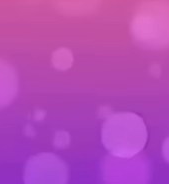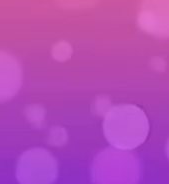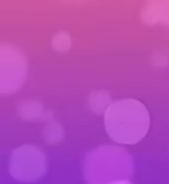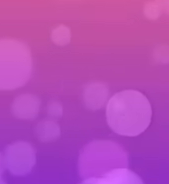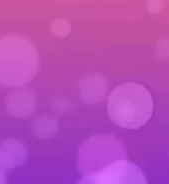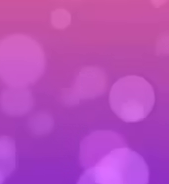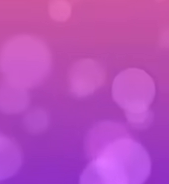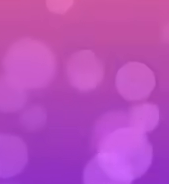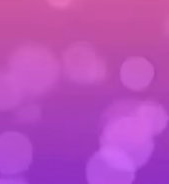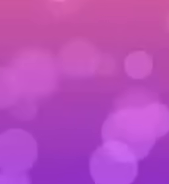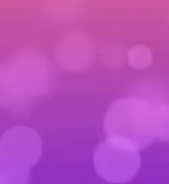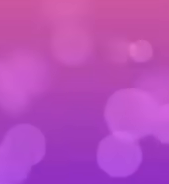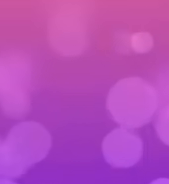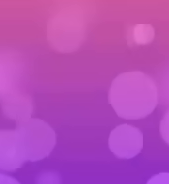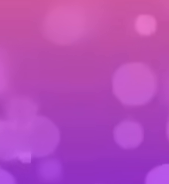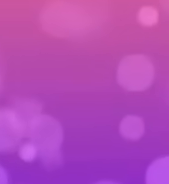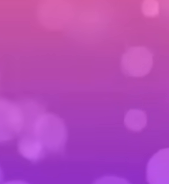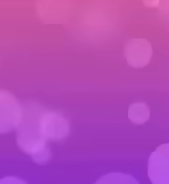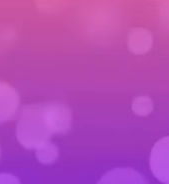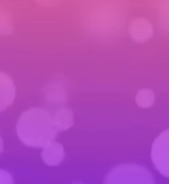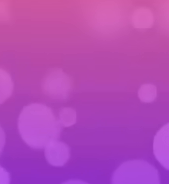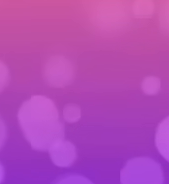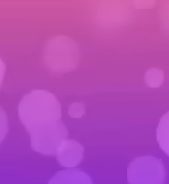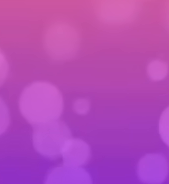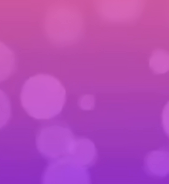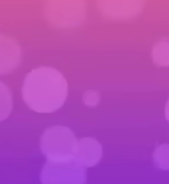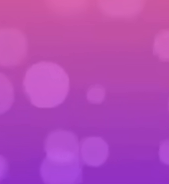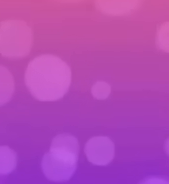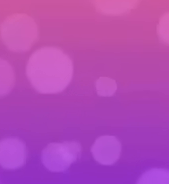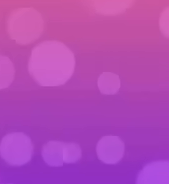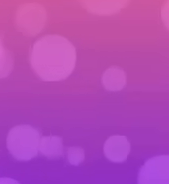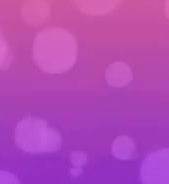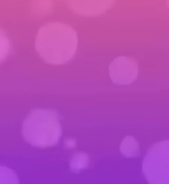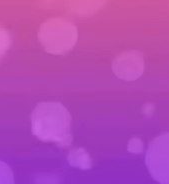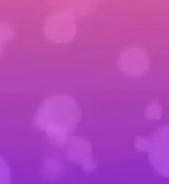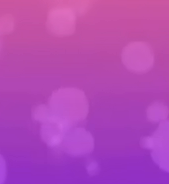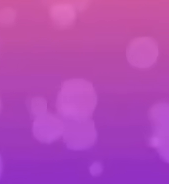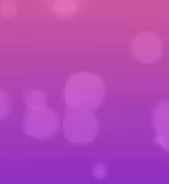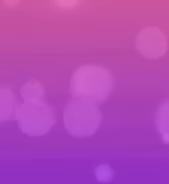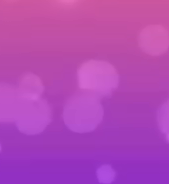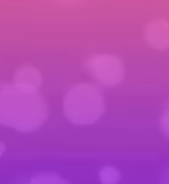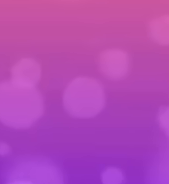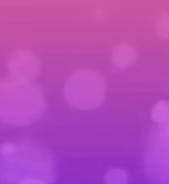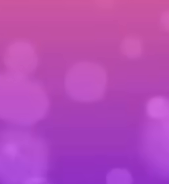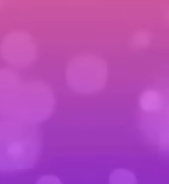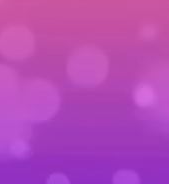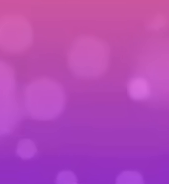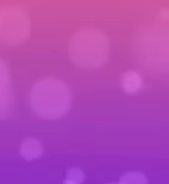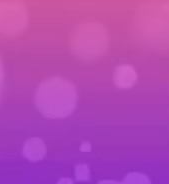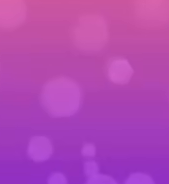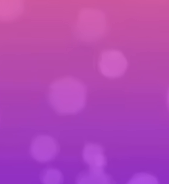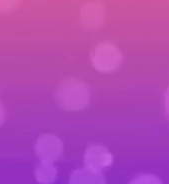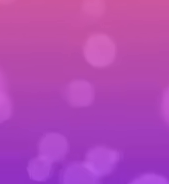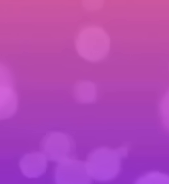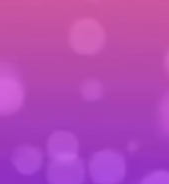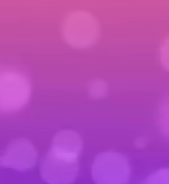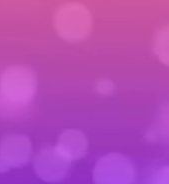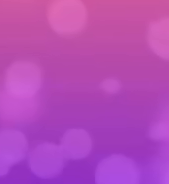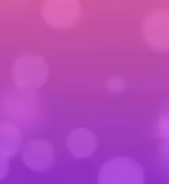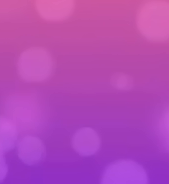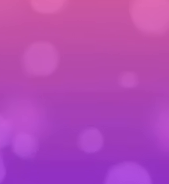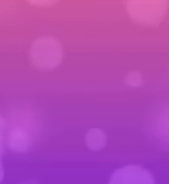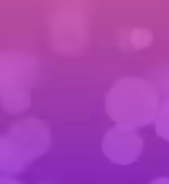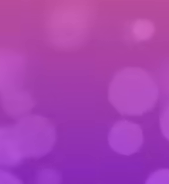¡Ay, qué bonito! Yo me gané la Loto. Nos vemos en el próximo sorteo Loto. ¡Loto!